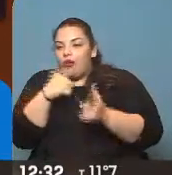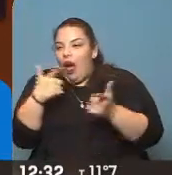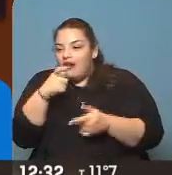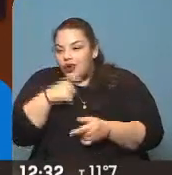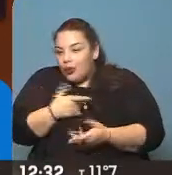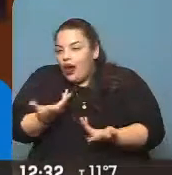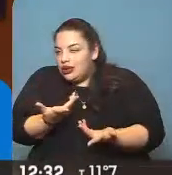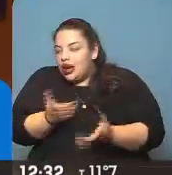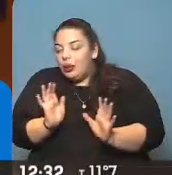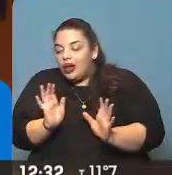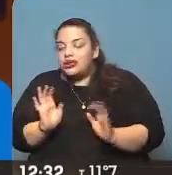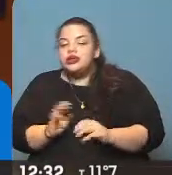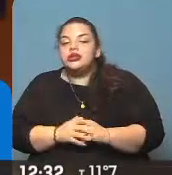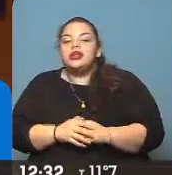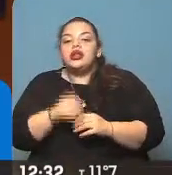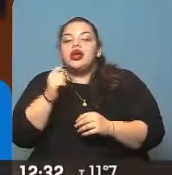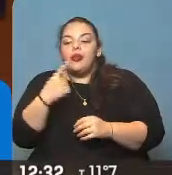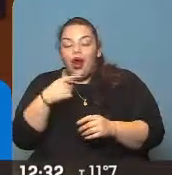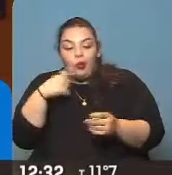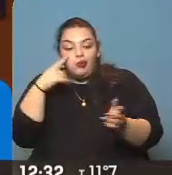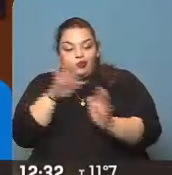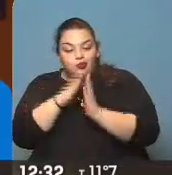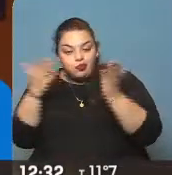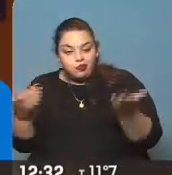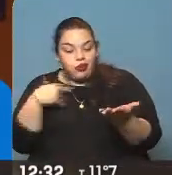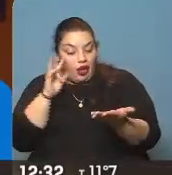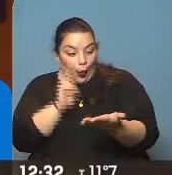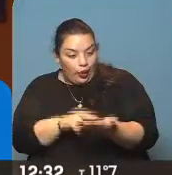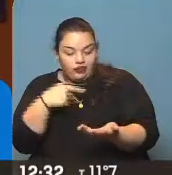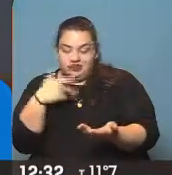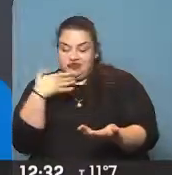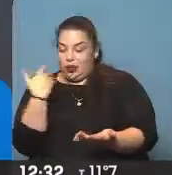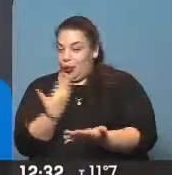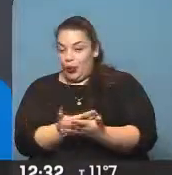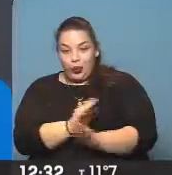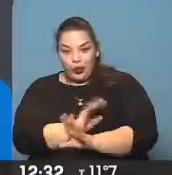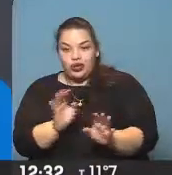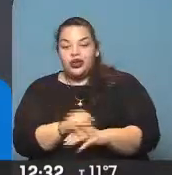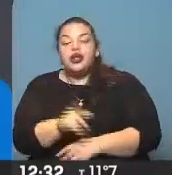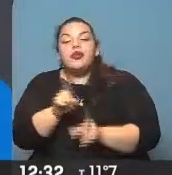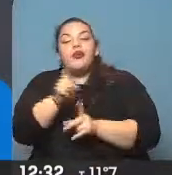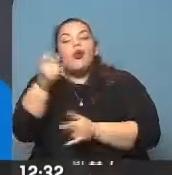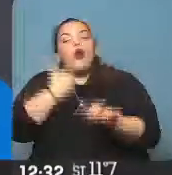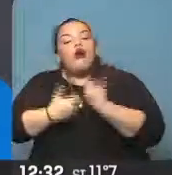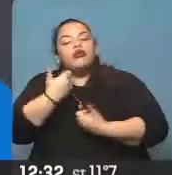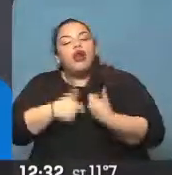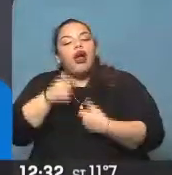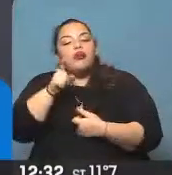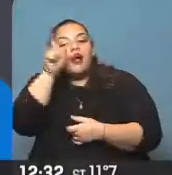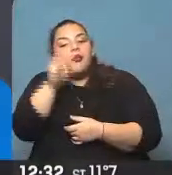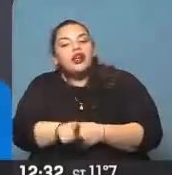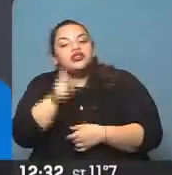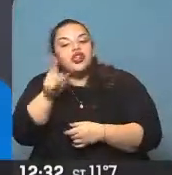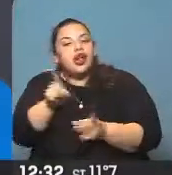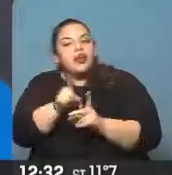salió se comunicó y bueno después hizo que por lo que estás contando me parece a mí que un emprendedor tiene que tener también un poco de locura